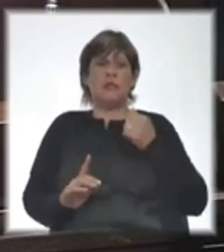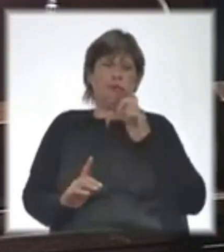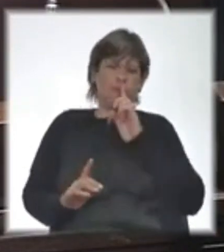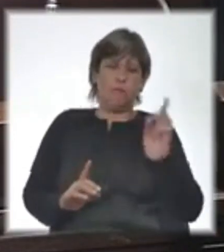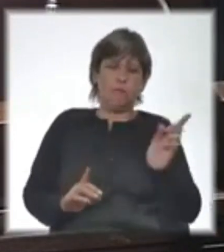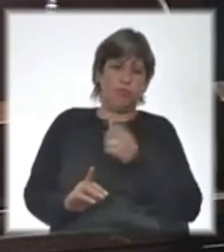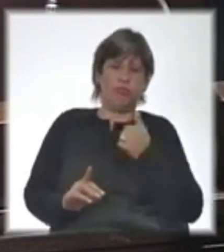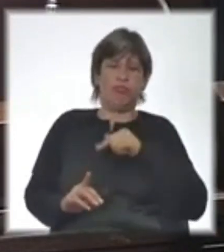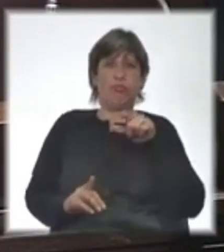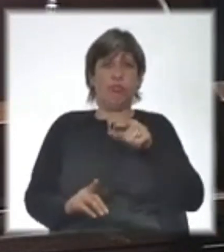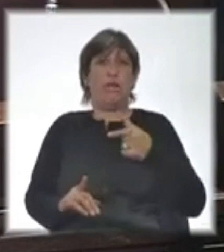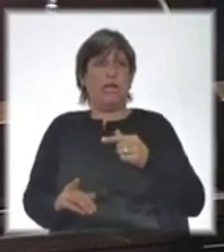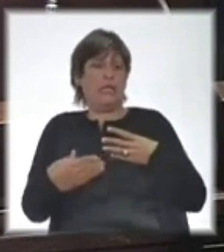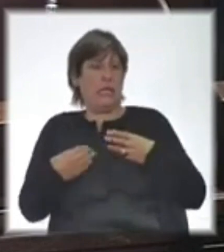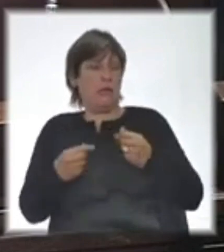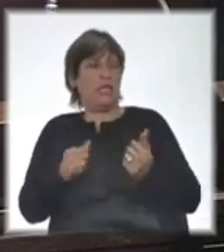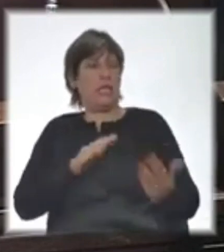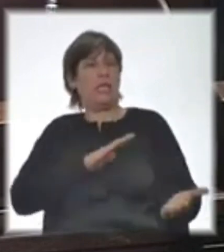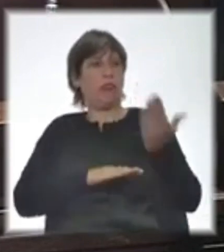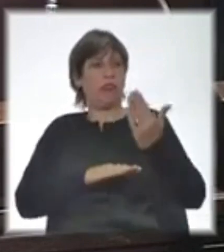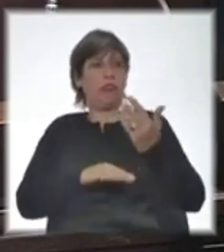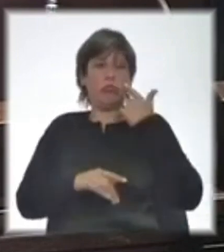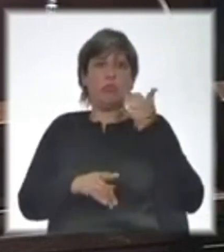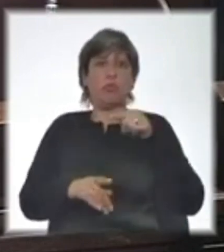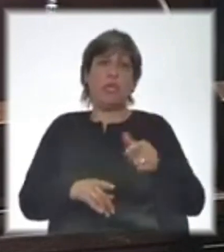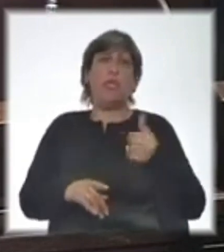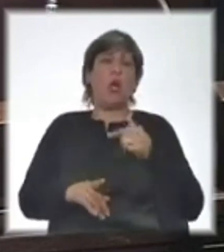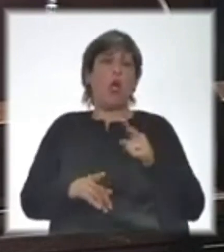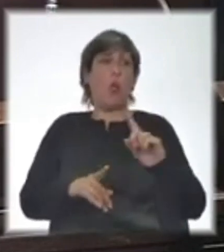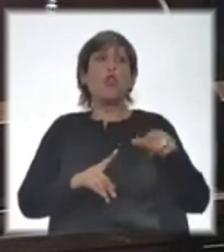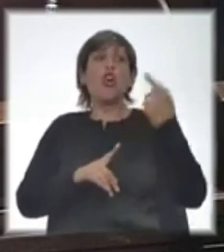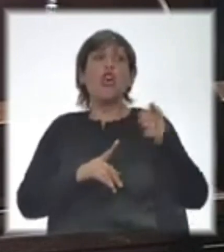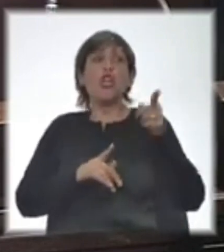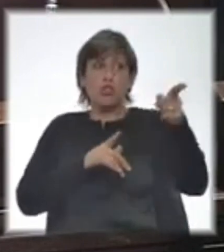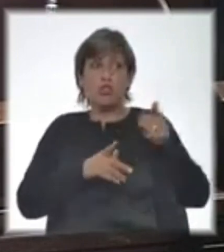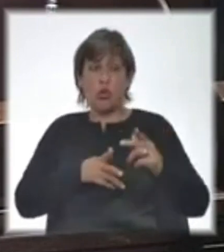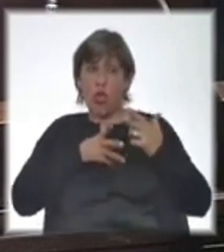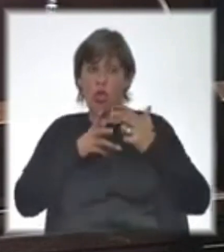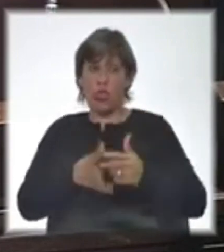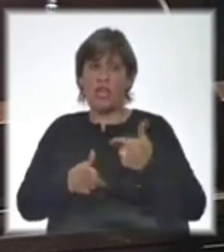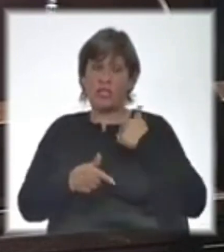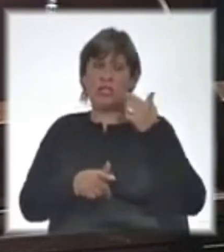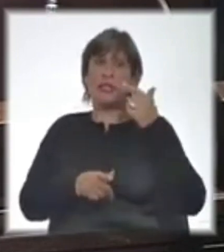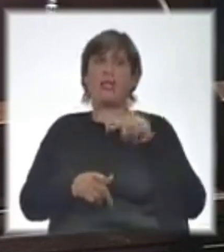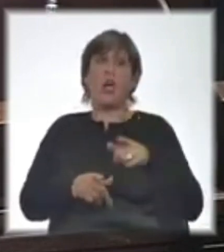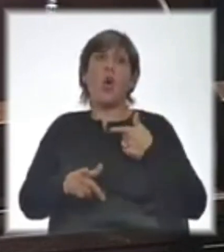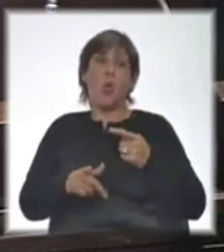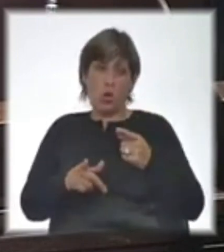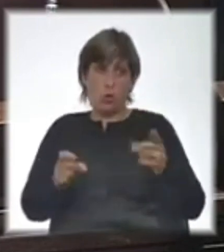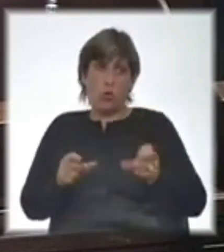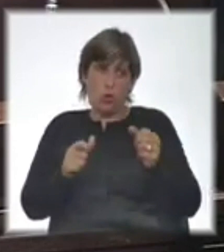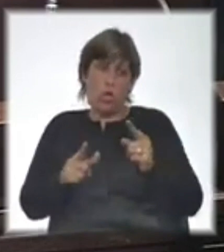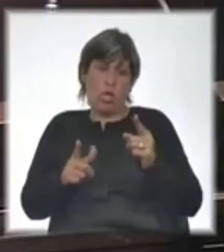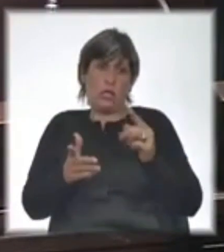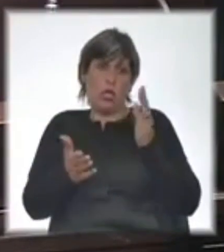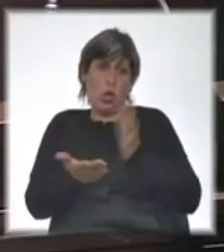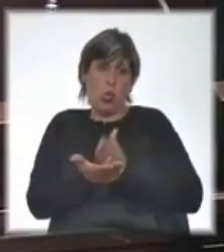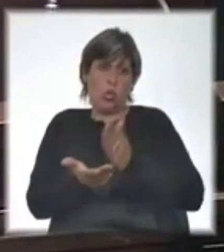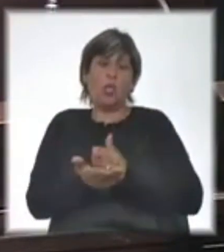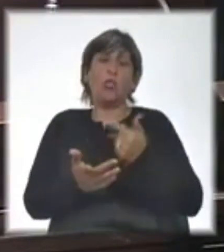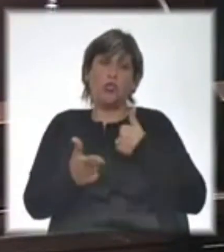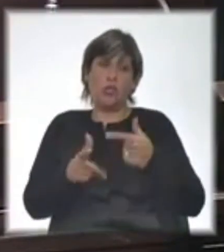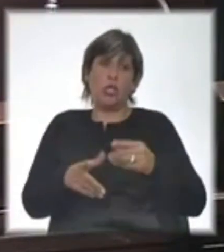la contraparte se va a sentir atacada, cuando la propia contraparte dice que estoy ejerciendo un derecho consagrado